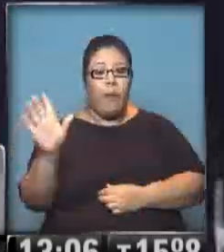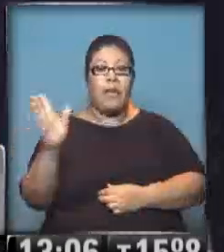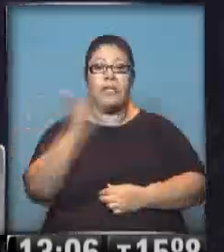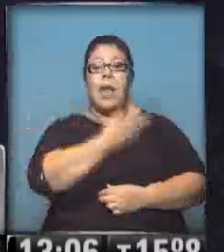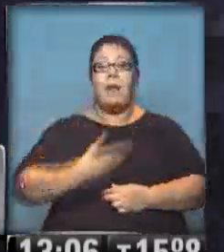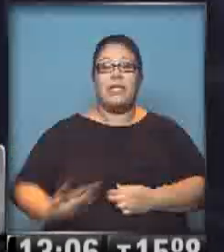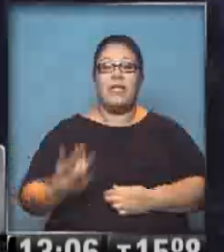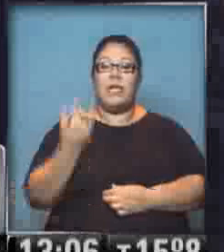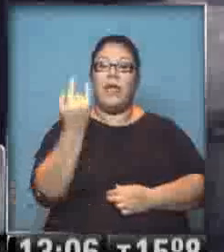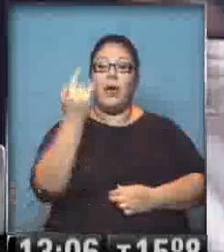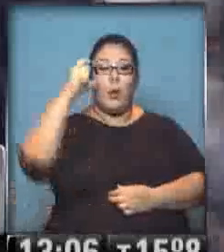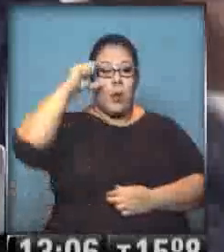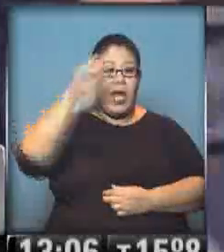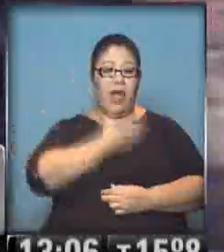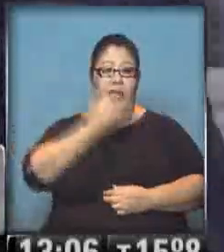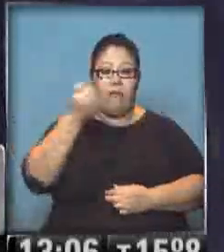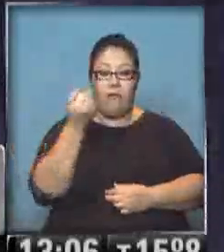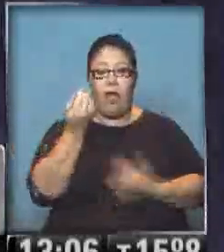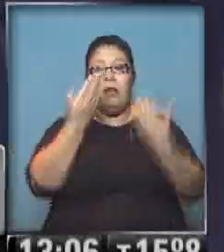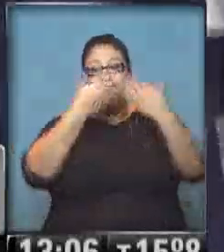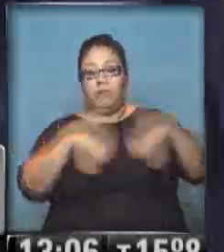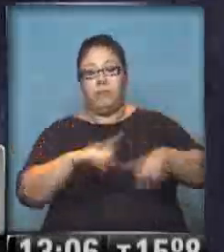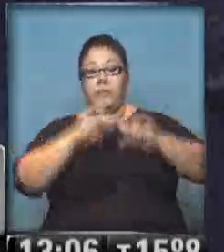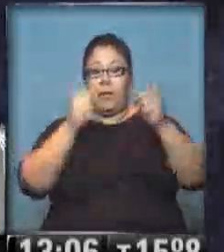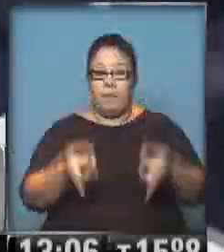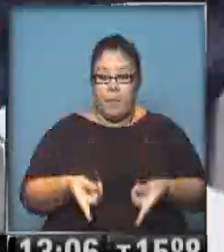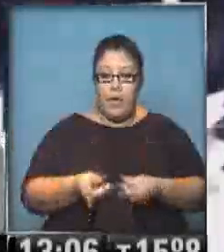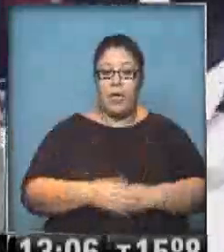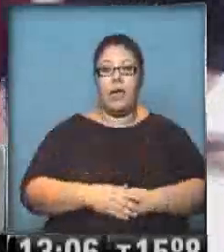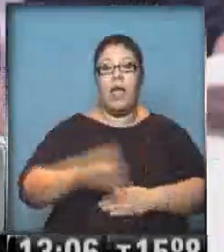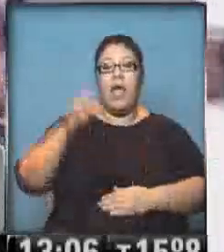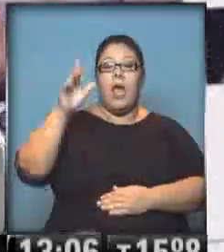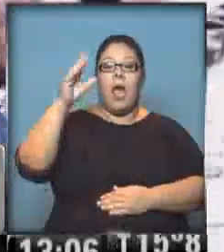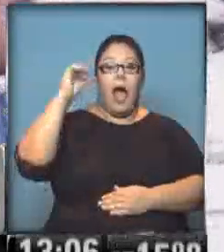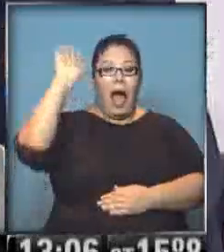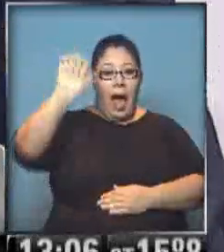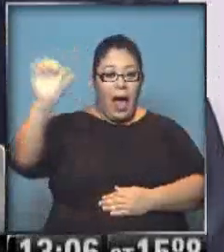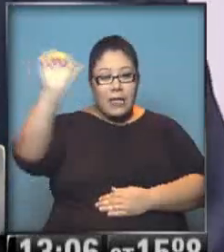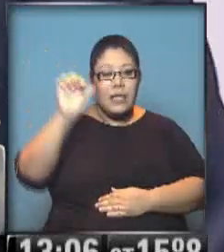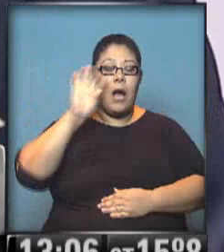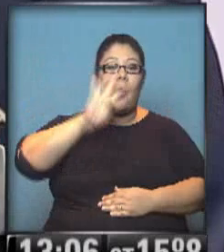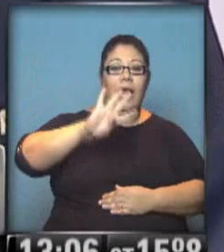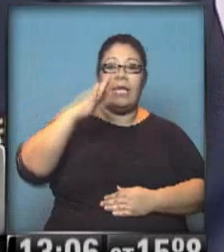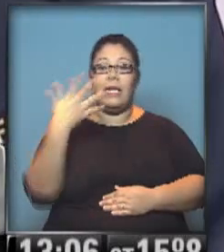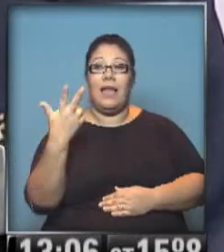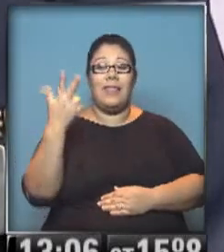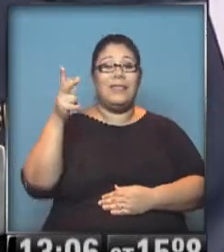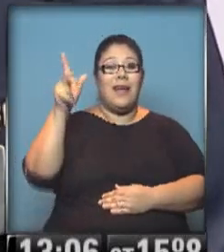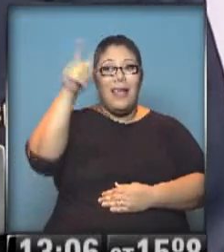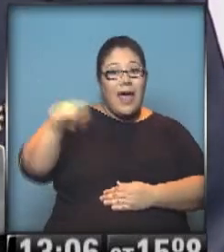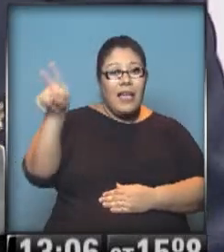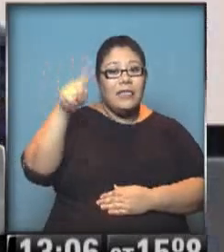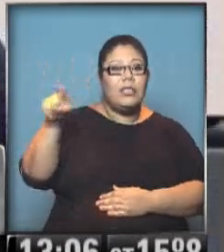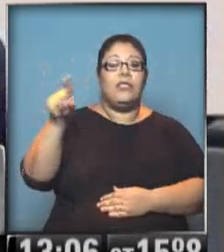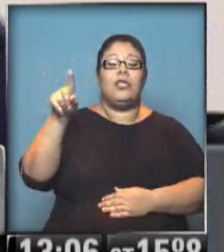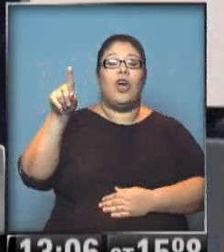UEFA, de Michel Platini, 54 África, 53 Europa, 46 Asia, estos están absolutamente a favor de Blatter, digamos, claro. Yo